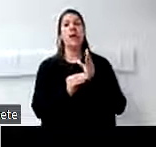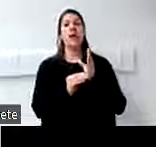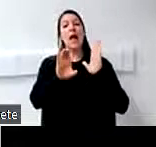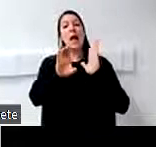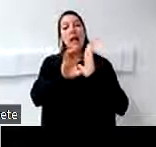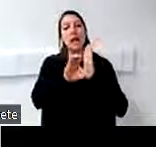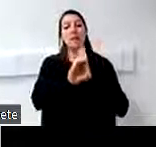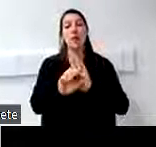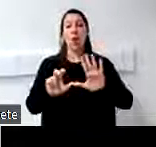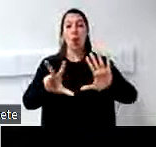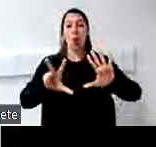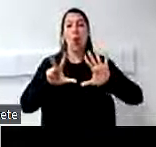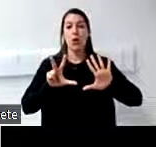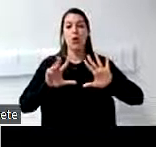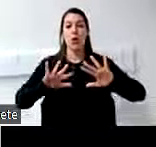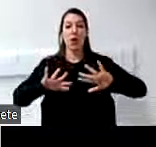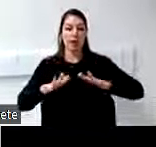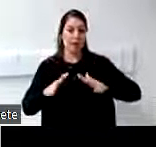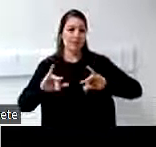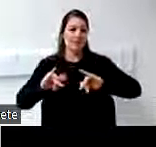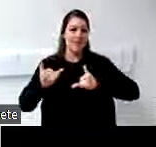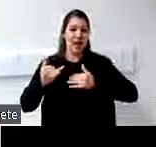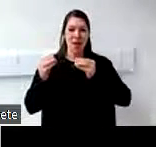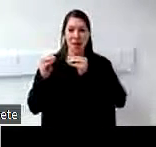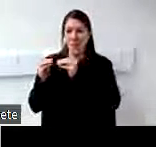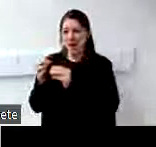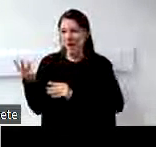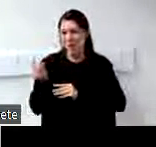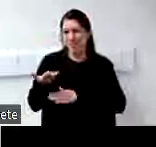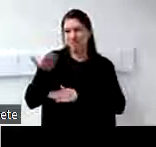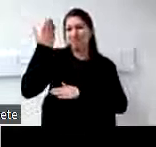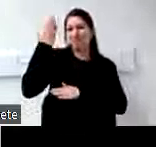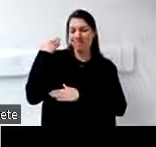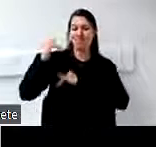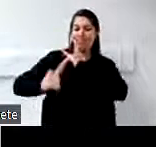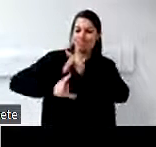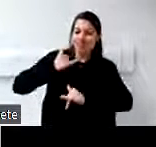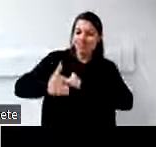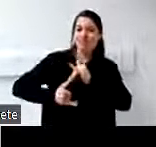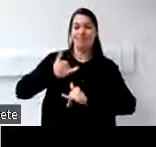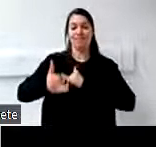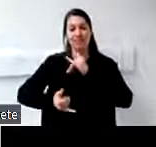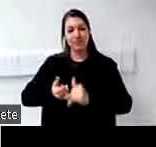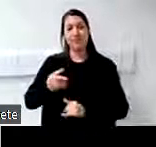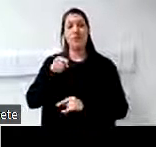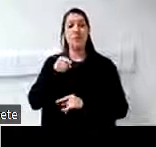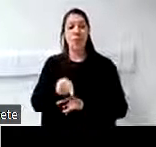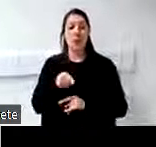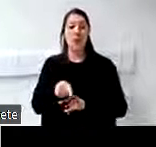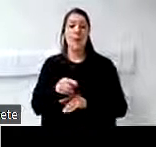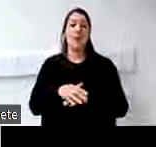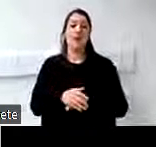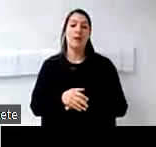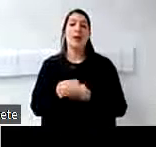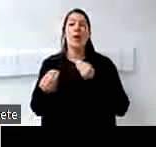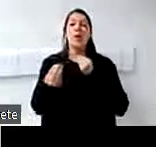que recorre un poquito esto que con Estefanía y Carolina hemos venido viendo,